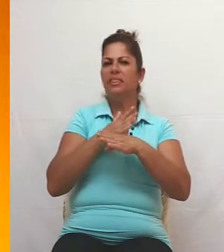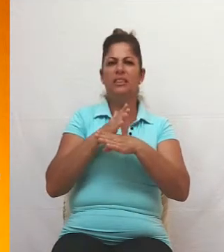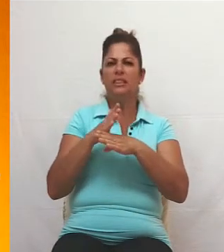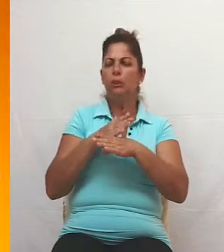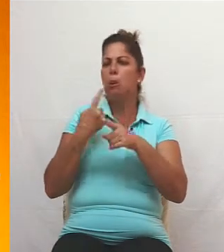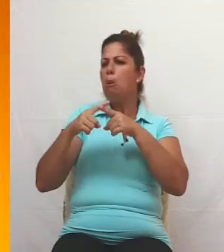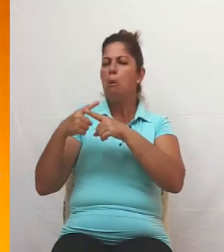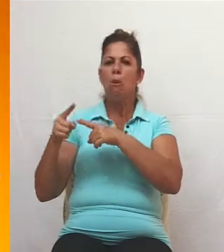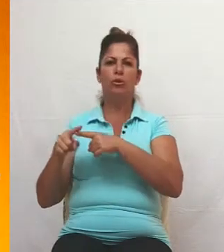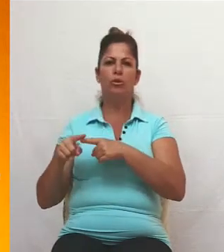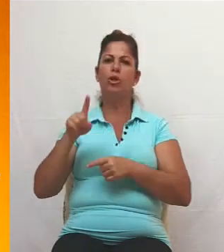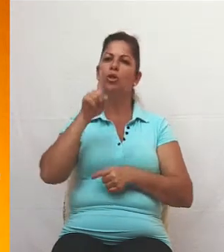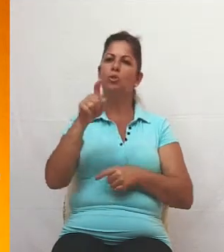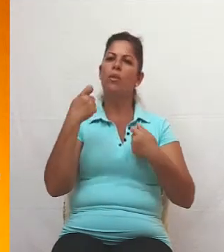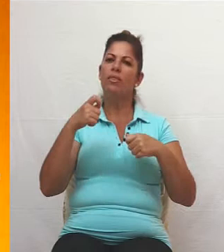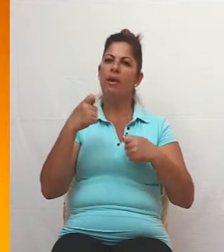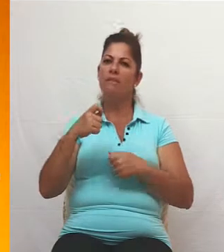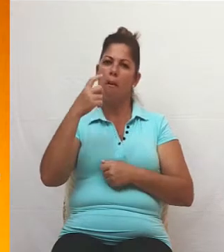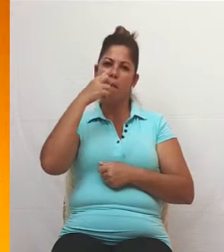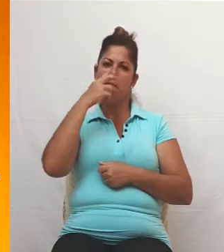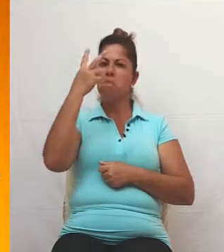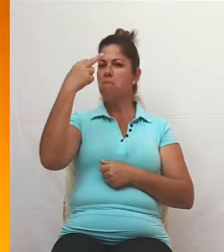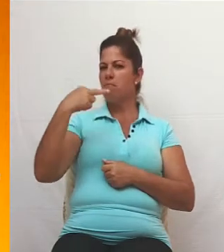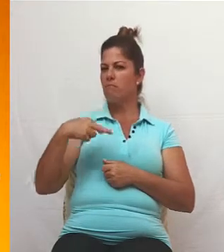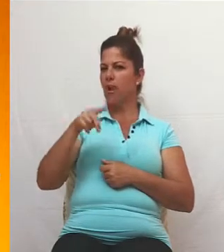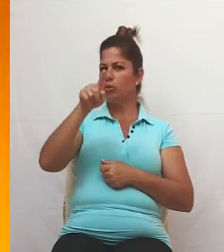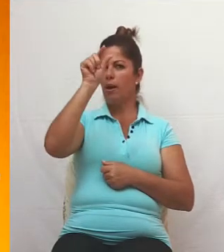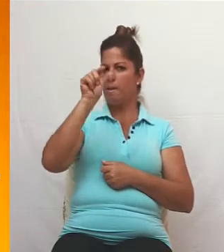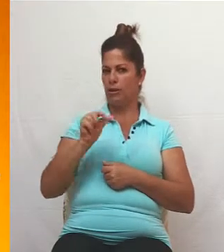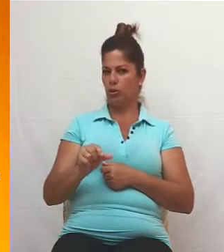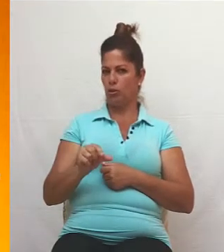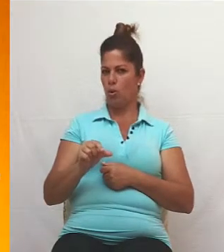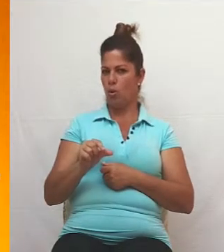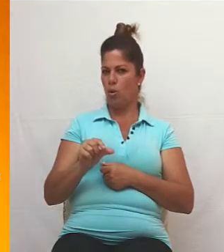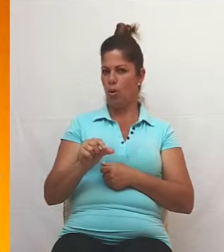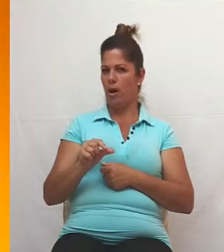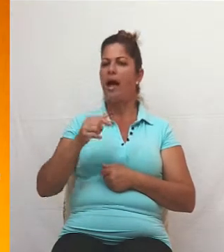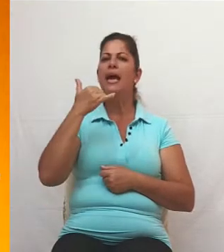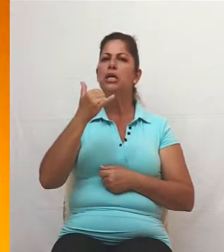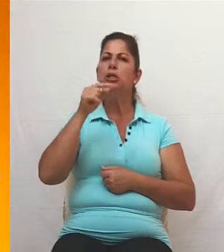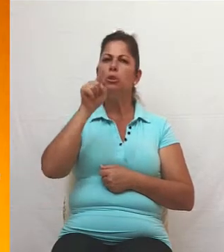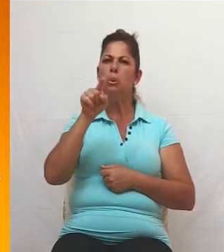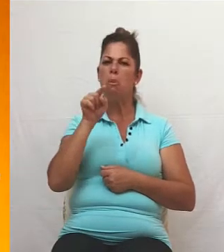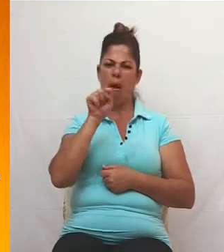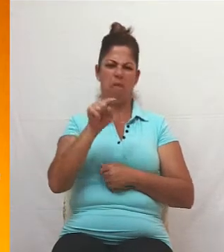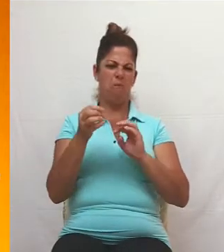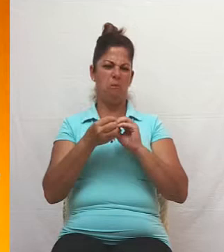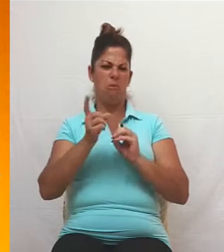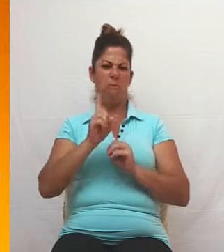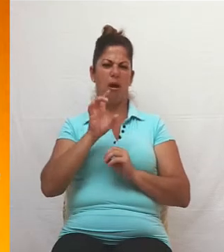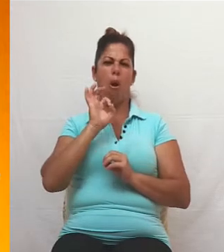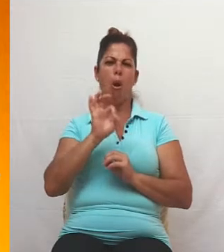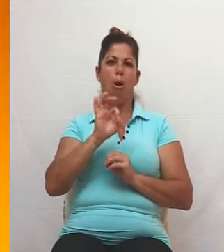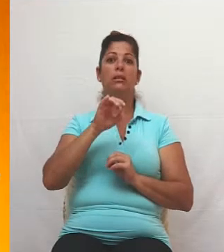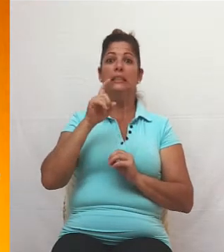eres mirándote con afectuosa curiosidad y sin enjuiciar lo que sientes y